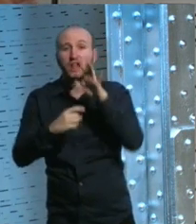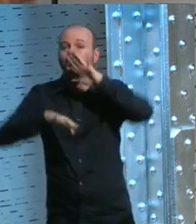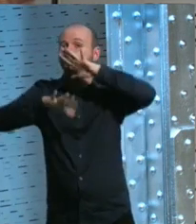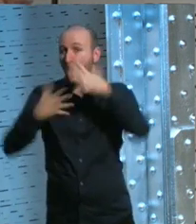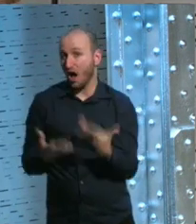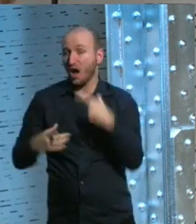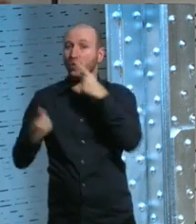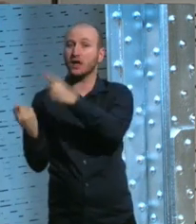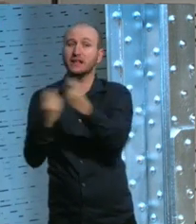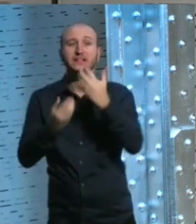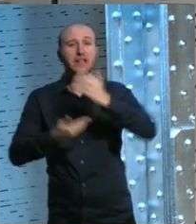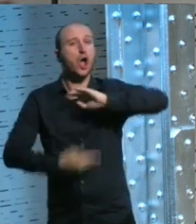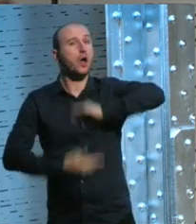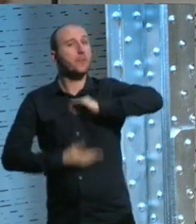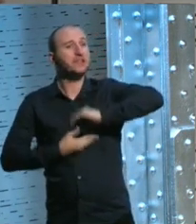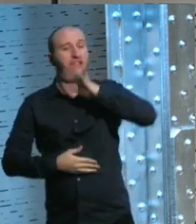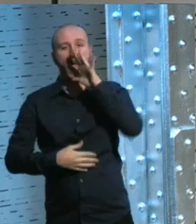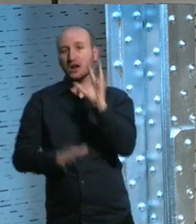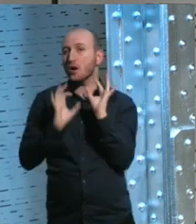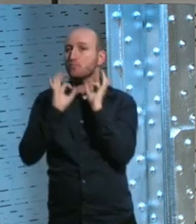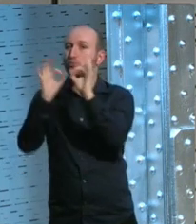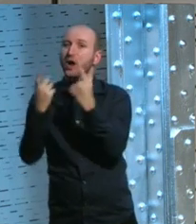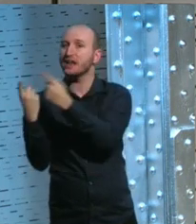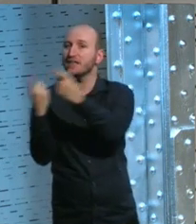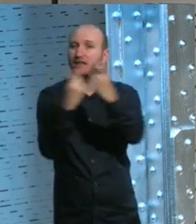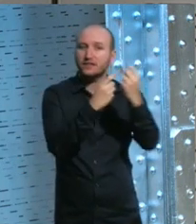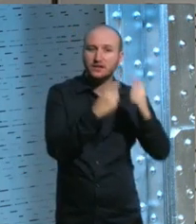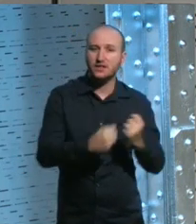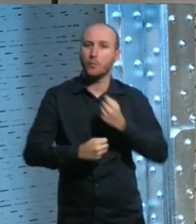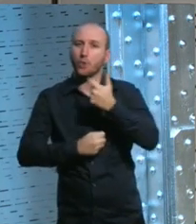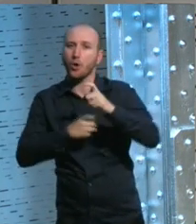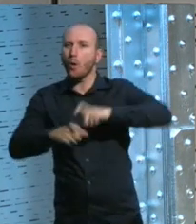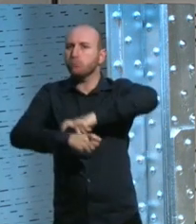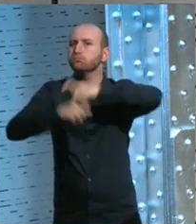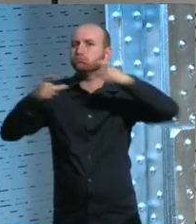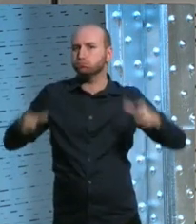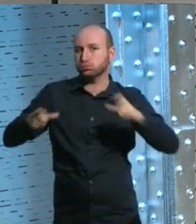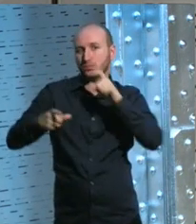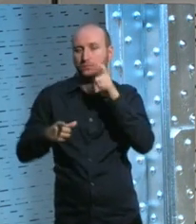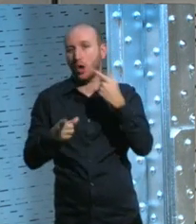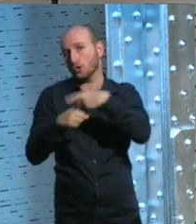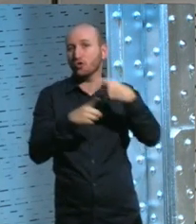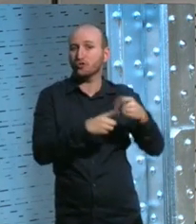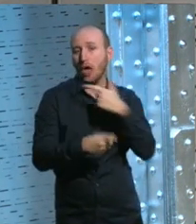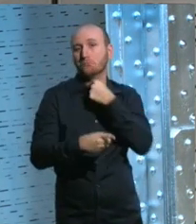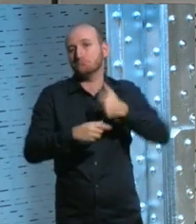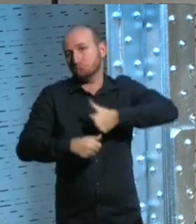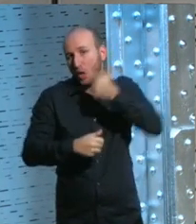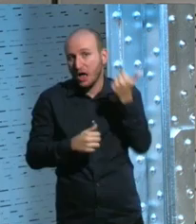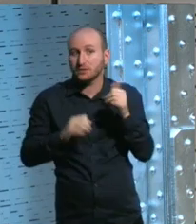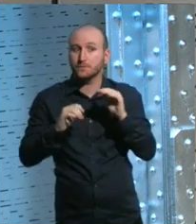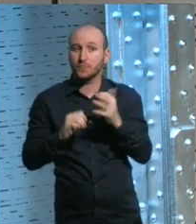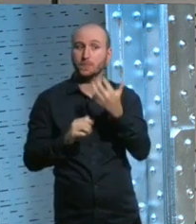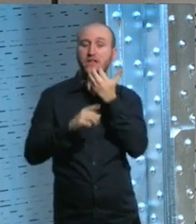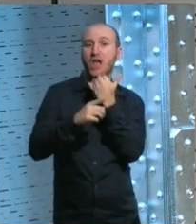para ser competente en una rama hay que ser cada vez más estrecho en lo que uno abarca, y que para hacer